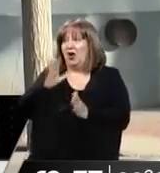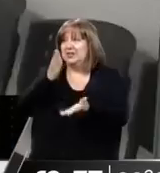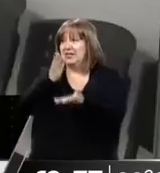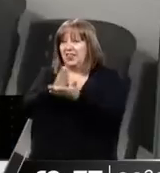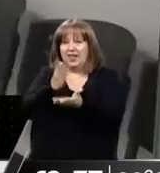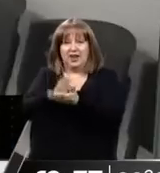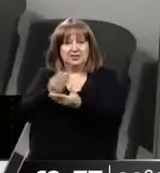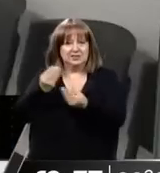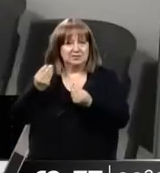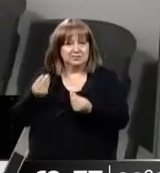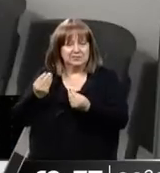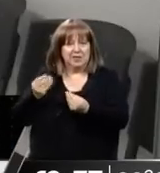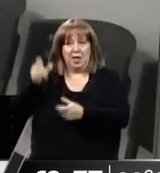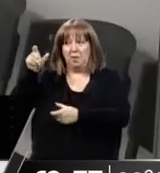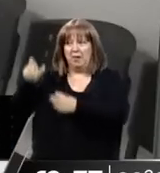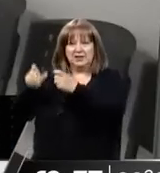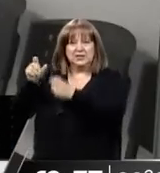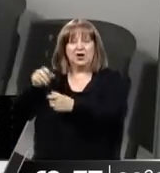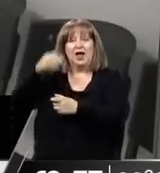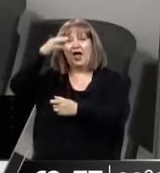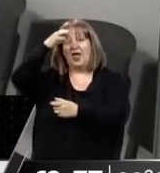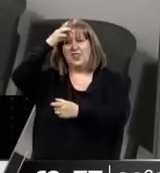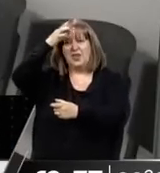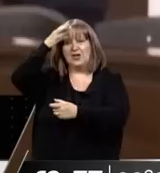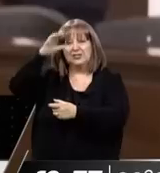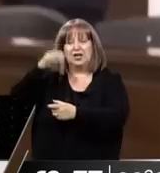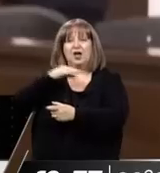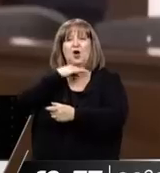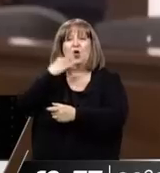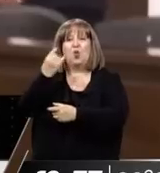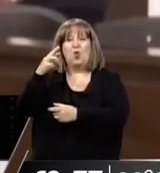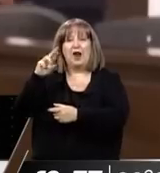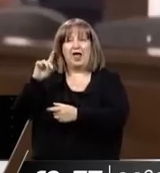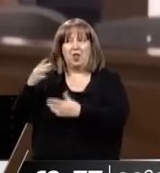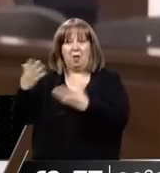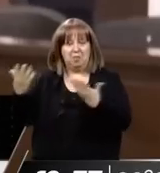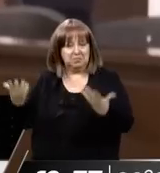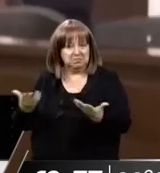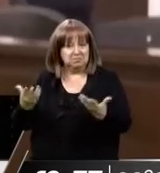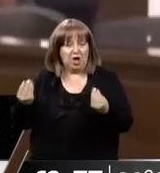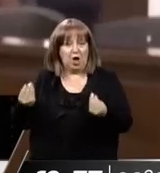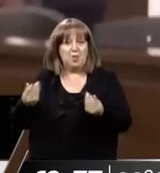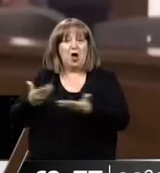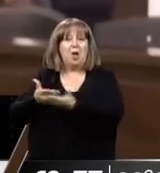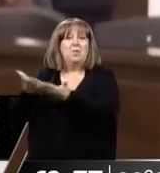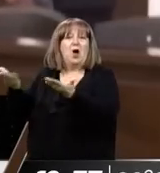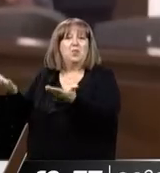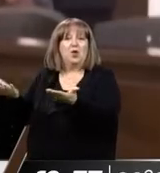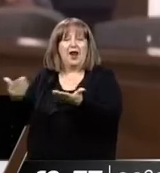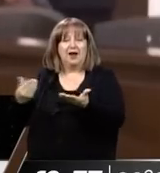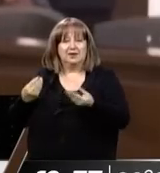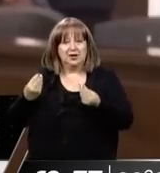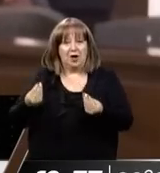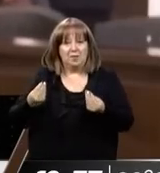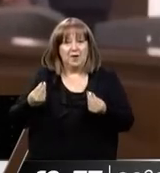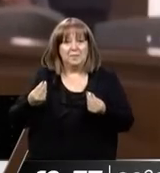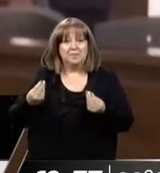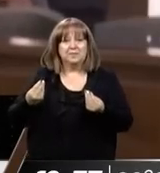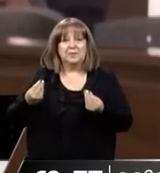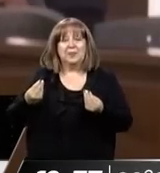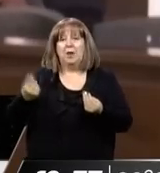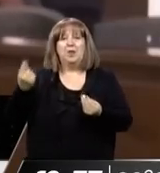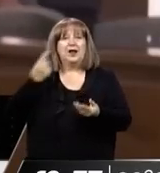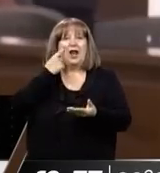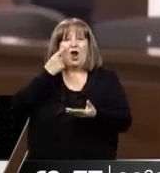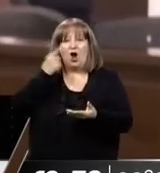el juicio por Jurado no es lo mismo no da garantía a la defensa porque el Jurado popular no valora las pruebas no tiene